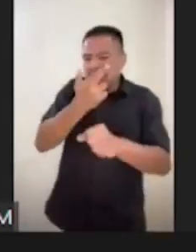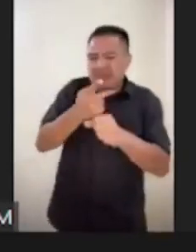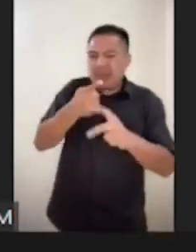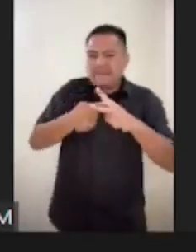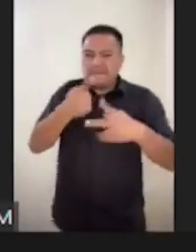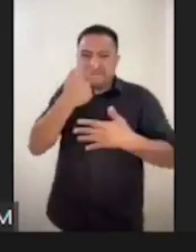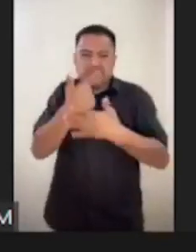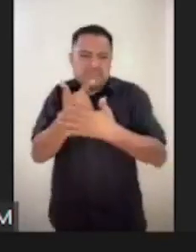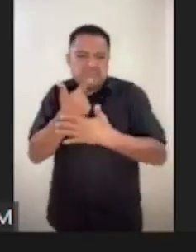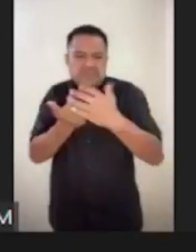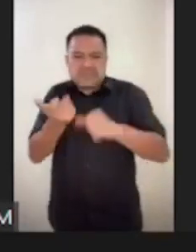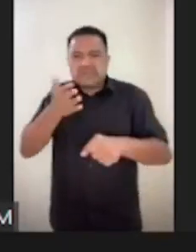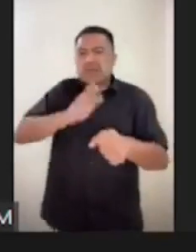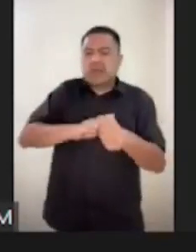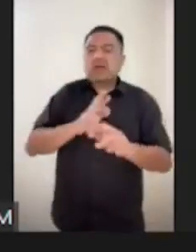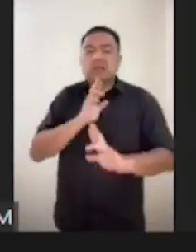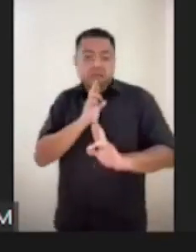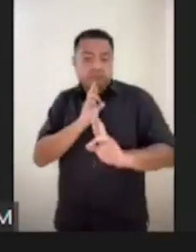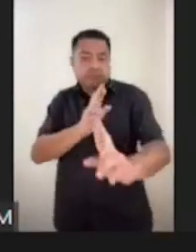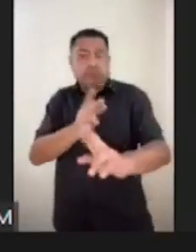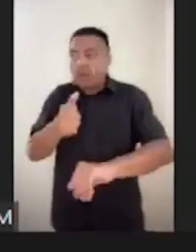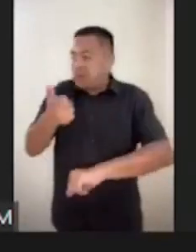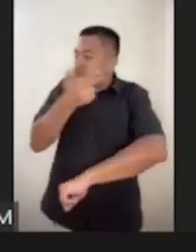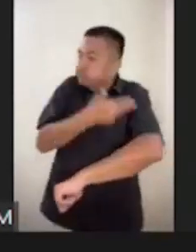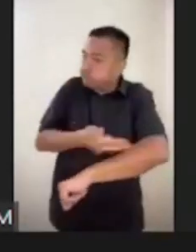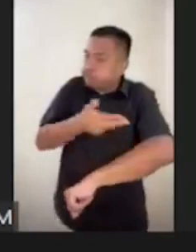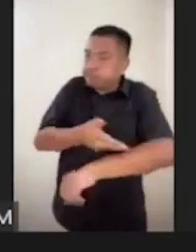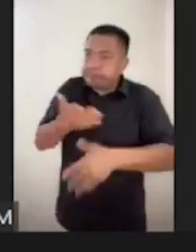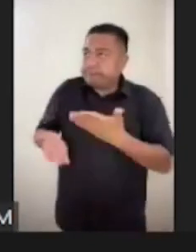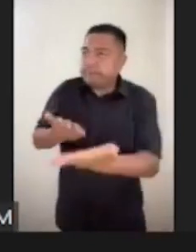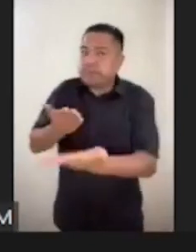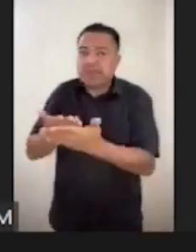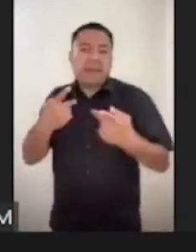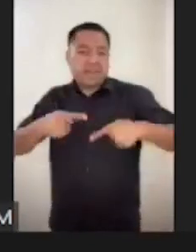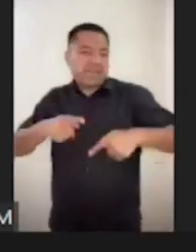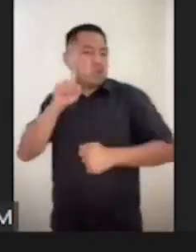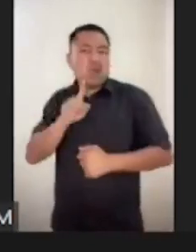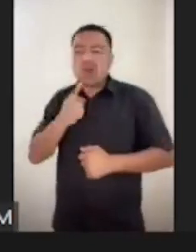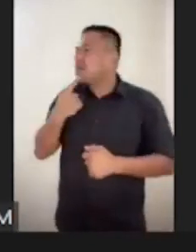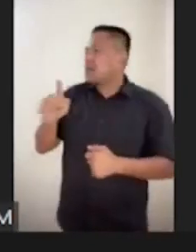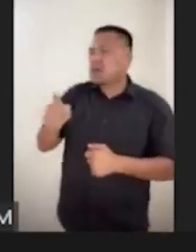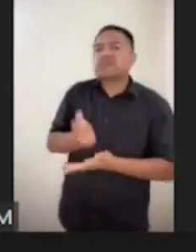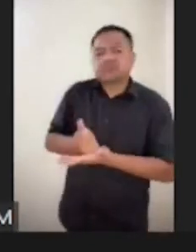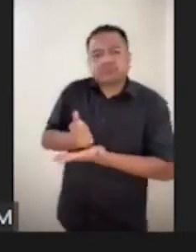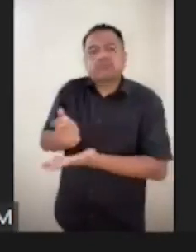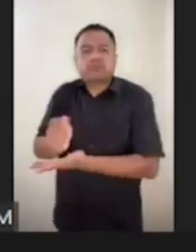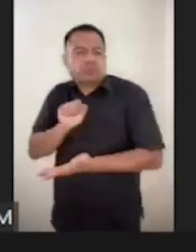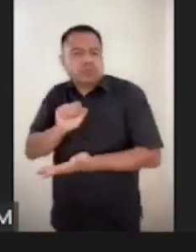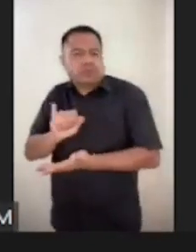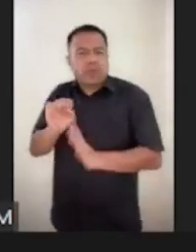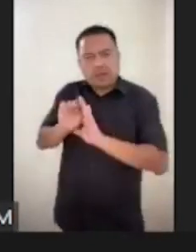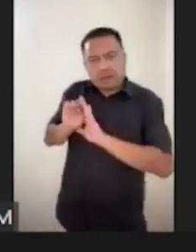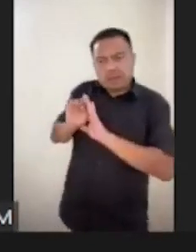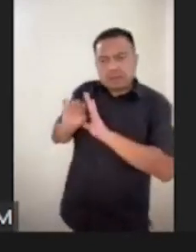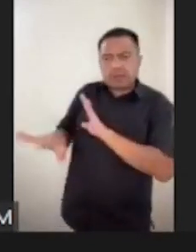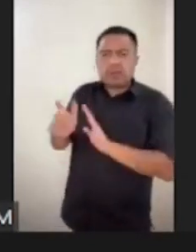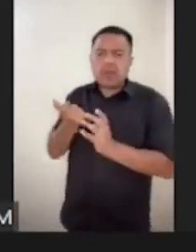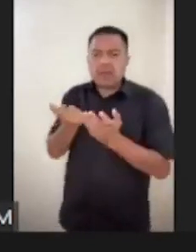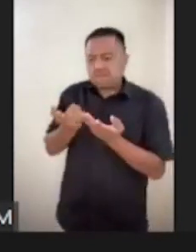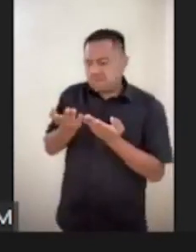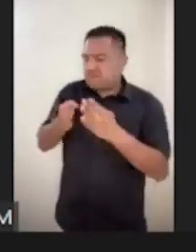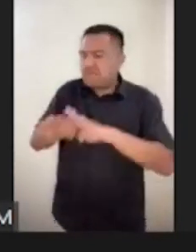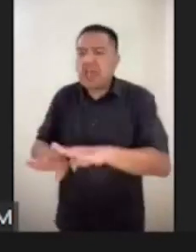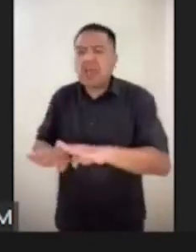Administración dieron respuesta a la petición formulada por la denunciante, realizaron el pago respectivo mediante transferencias interbancarias a favor